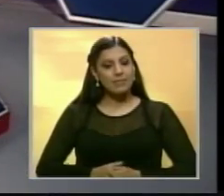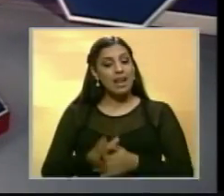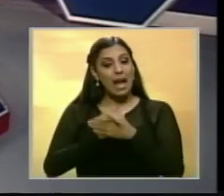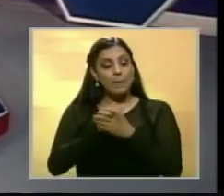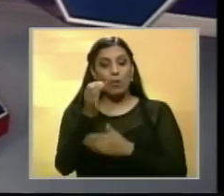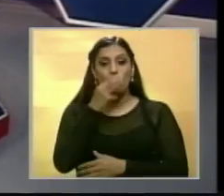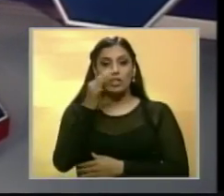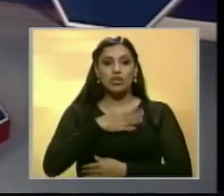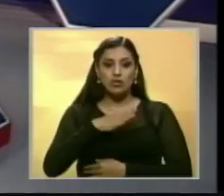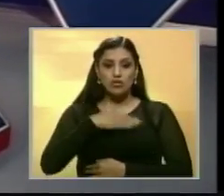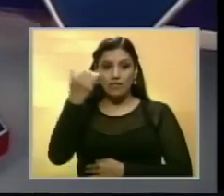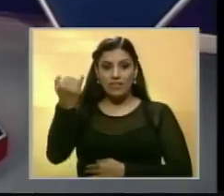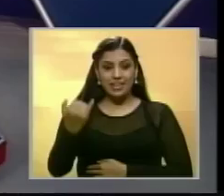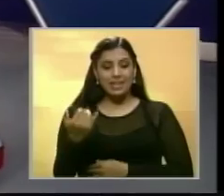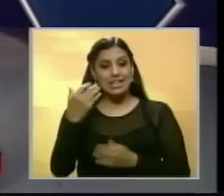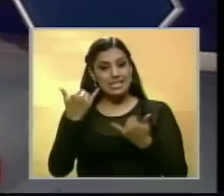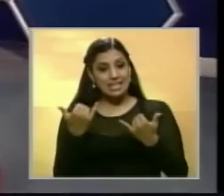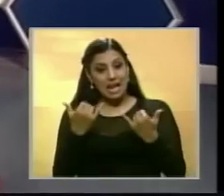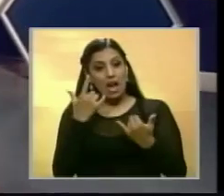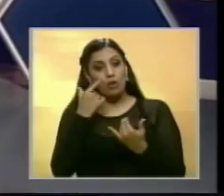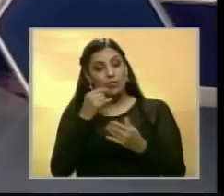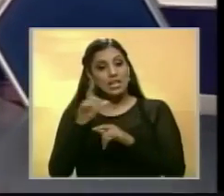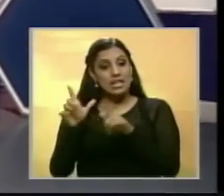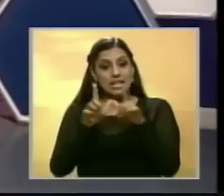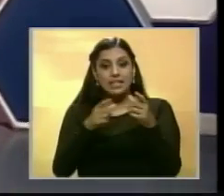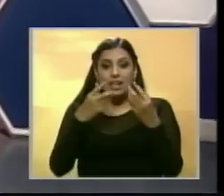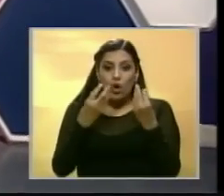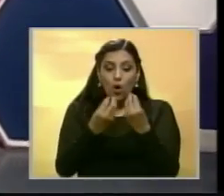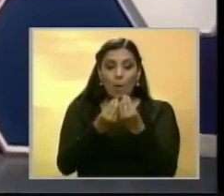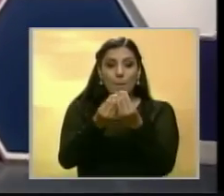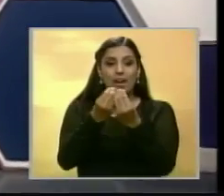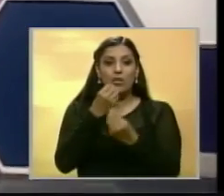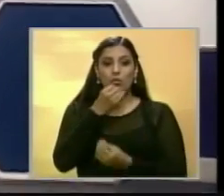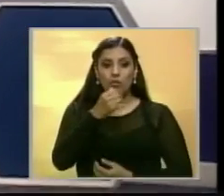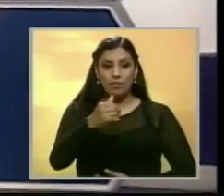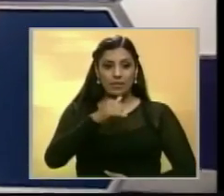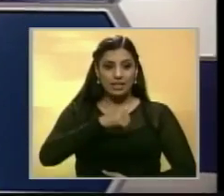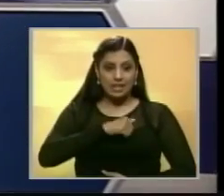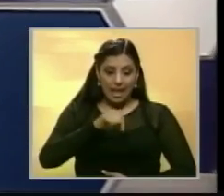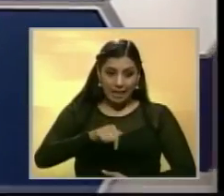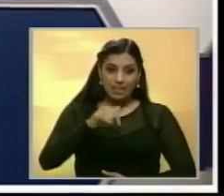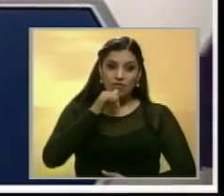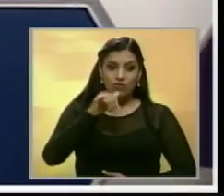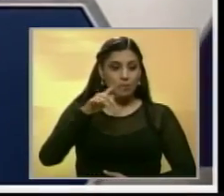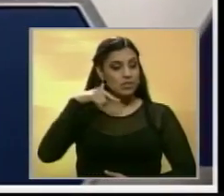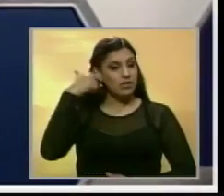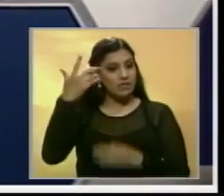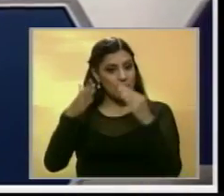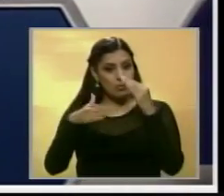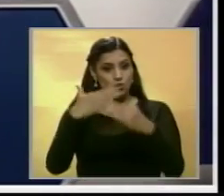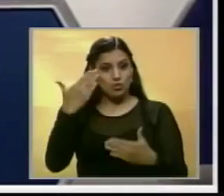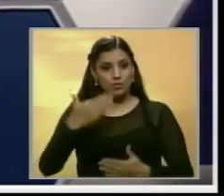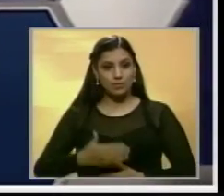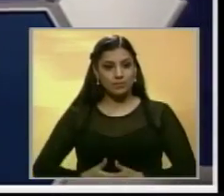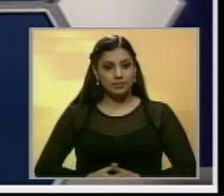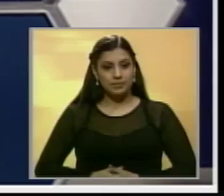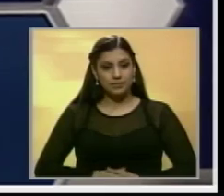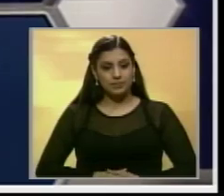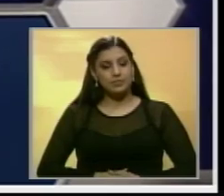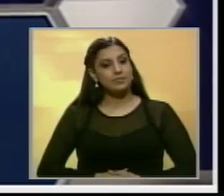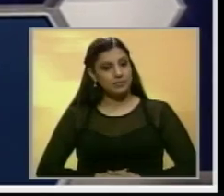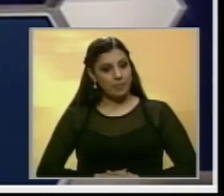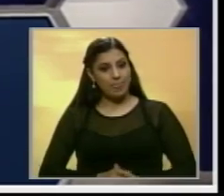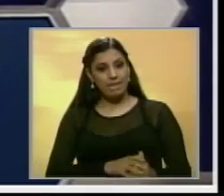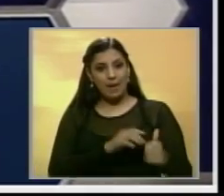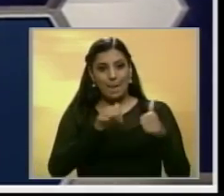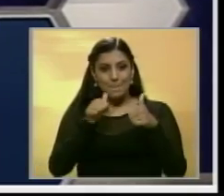Amigos, muy buenas tardes, yo soy Federica Guzmán y desde ya estoy lista para acompañarlos en nuestro acostumbrado recorrido por las noticias del entretenimiento aquí en Estrenos y Estrellas.